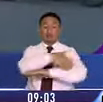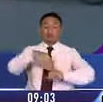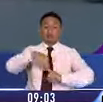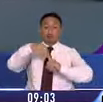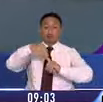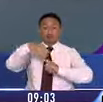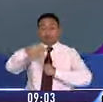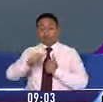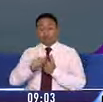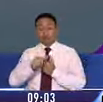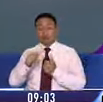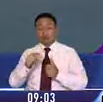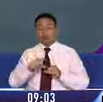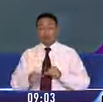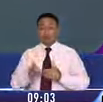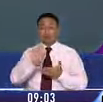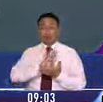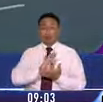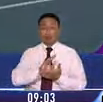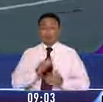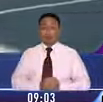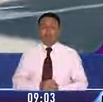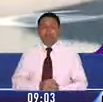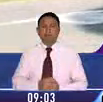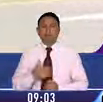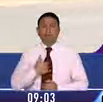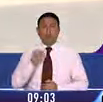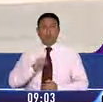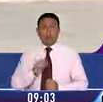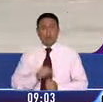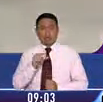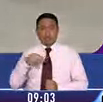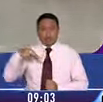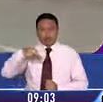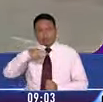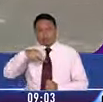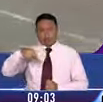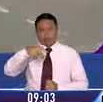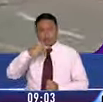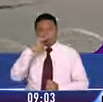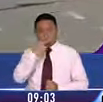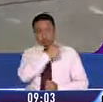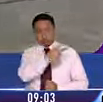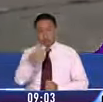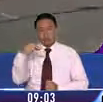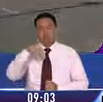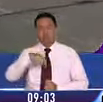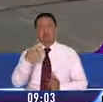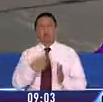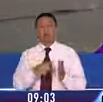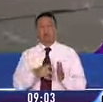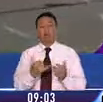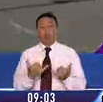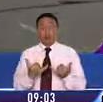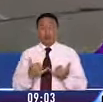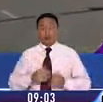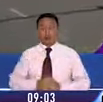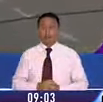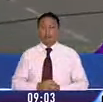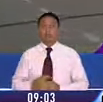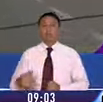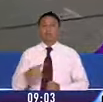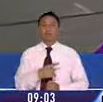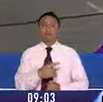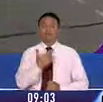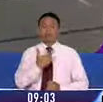principales que colindan con el Palacio Legislativo. Vamos a tratar de caminar un poco para que ustedes vean cuál es la situación a esta hora,